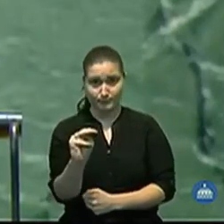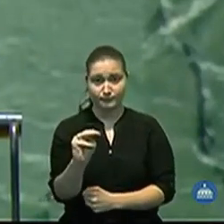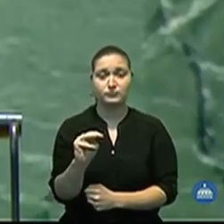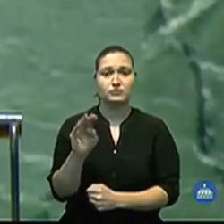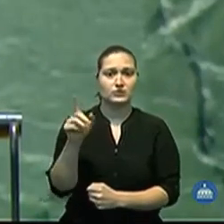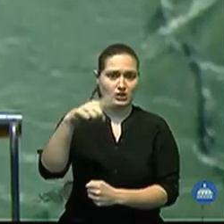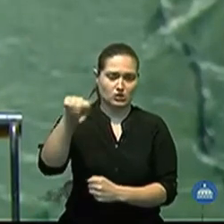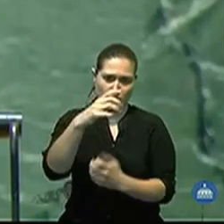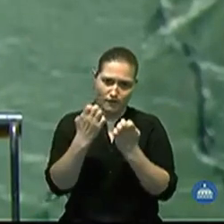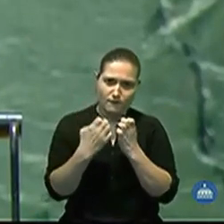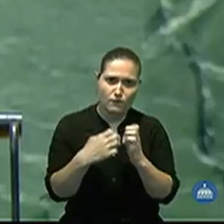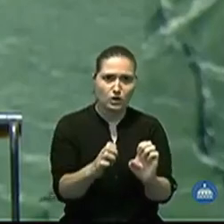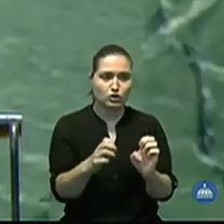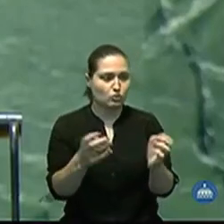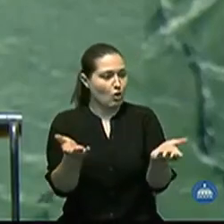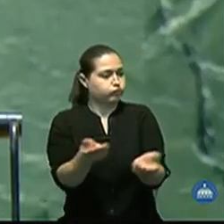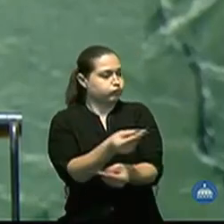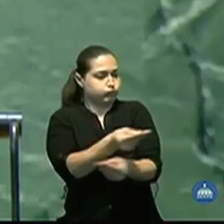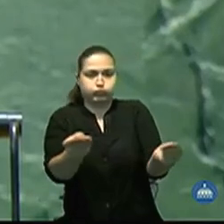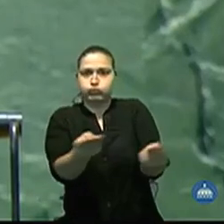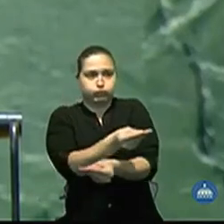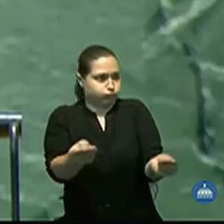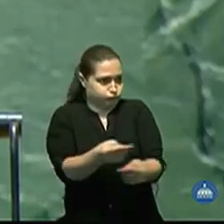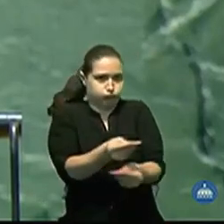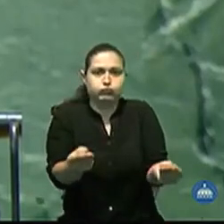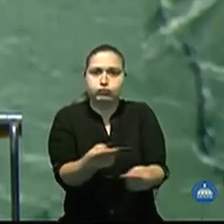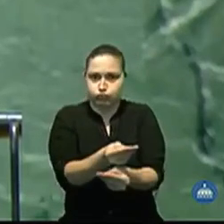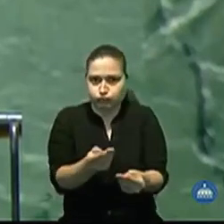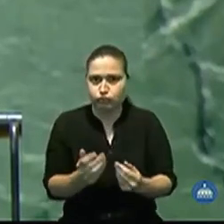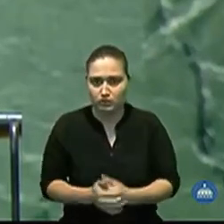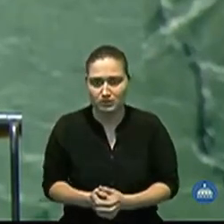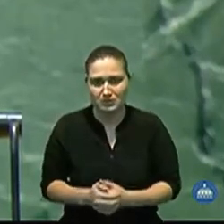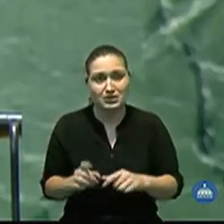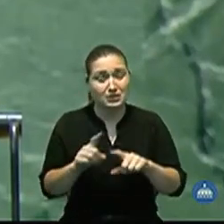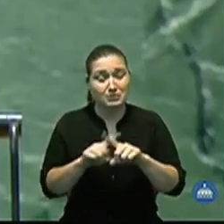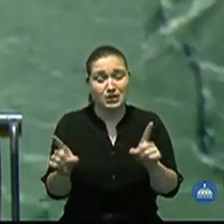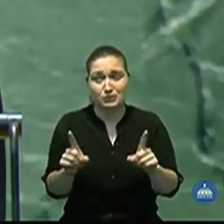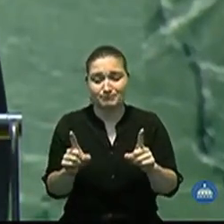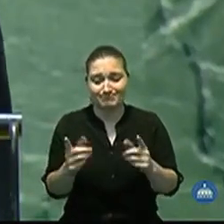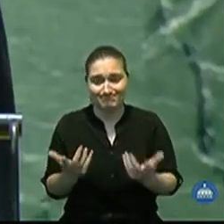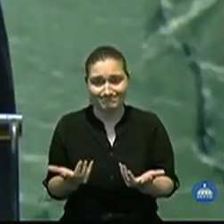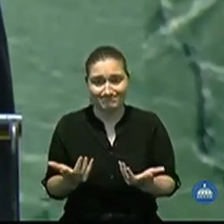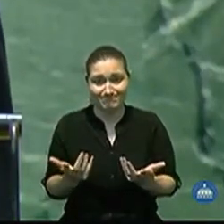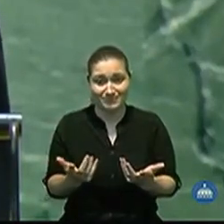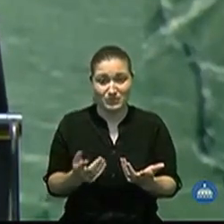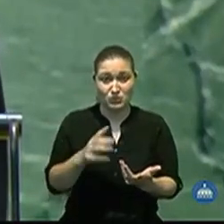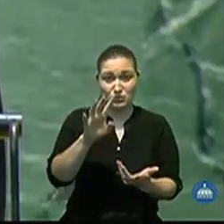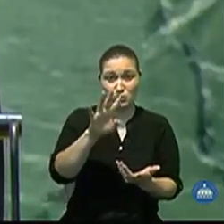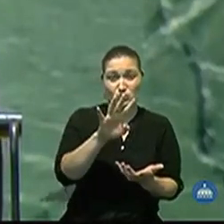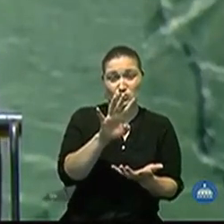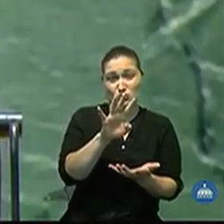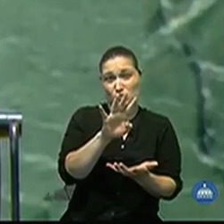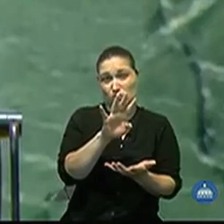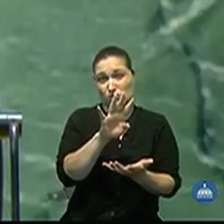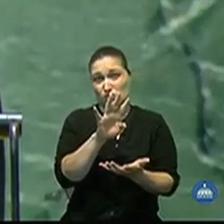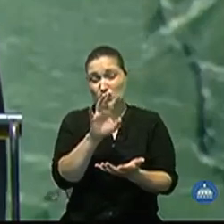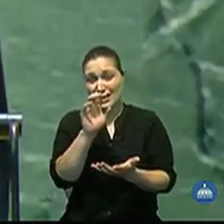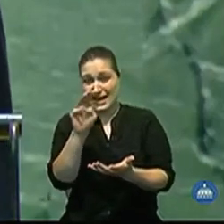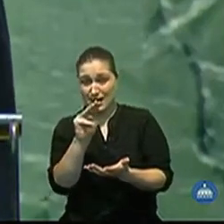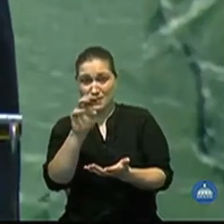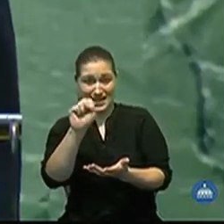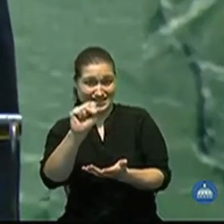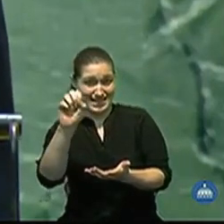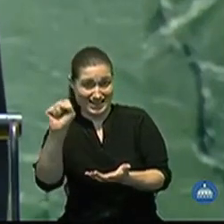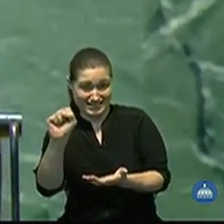del diálogo y la concertación en Haití. Pero hasta ahora, solo se han desplegado 400 efectivos de la MSS, de